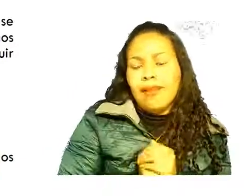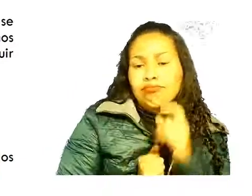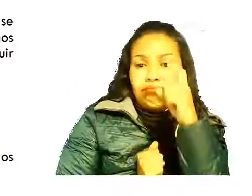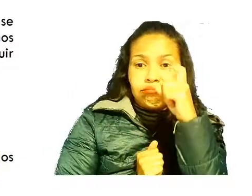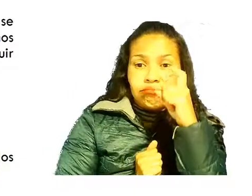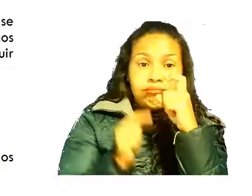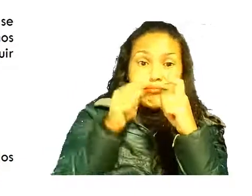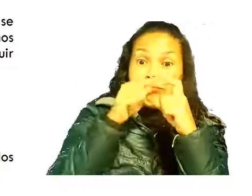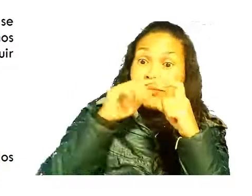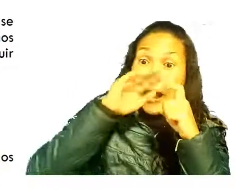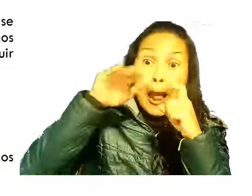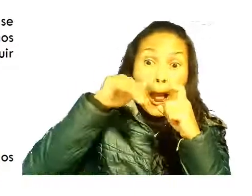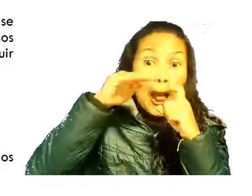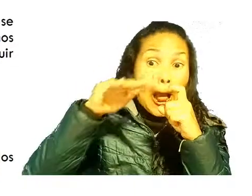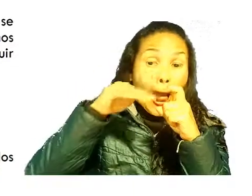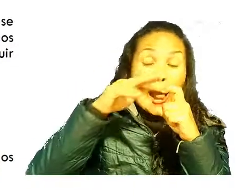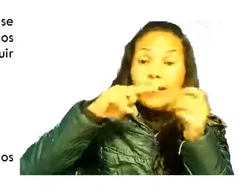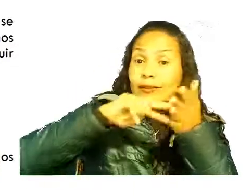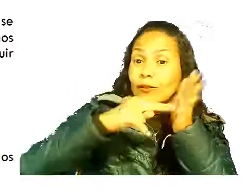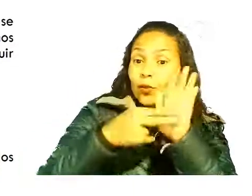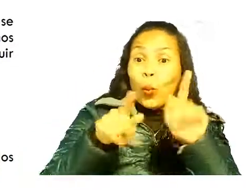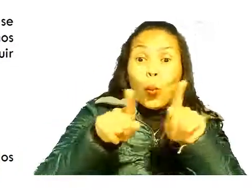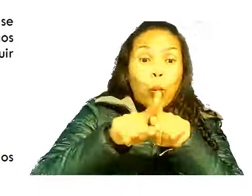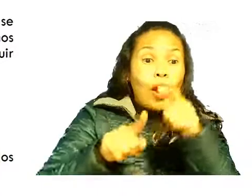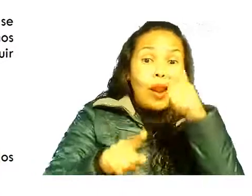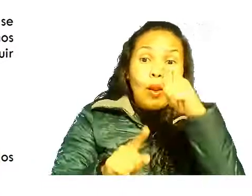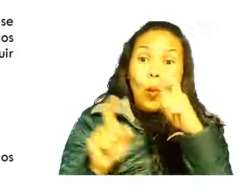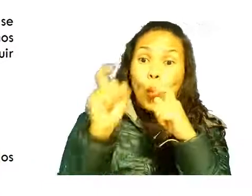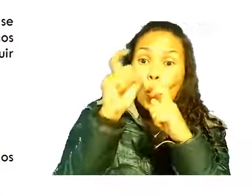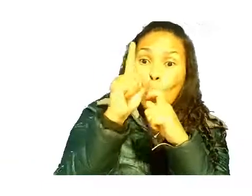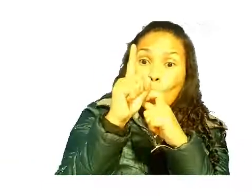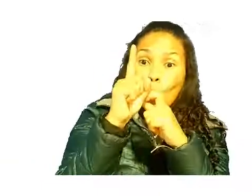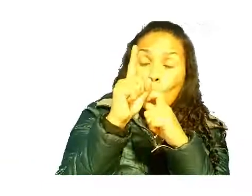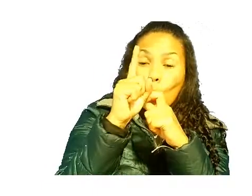sería x a la 1, por eso queda x solita.